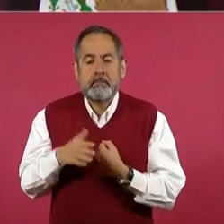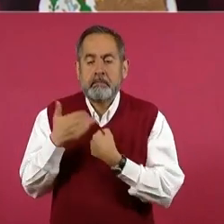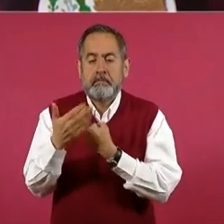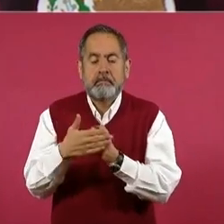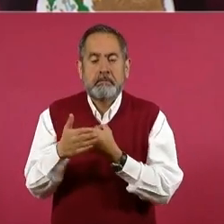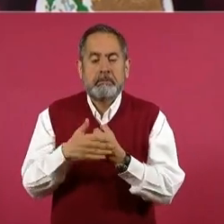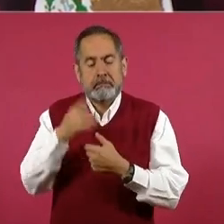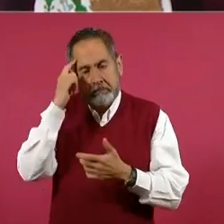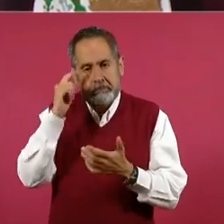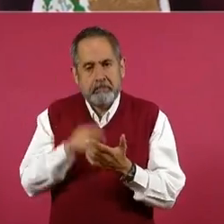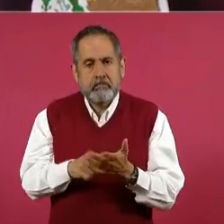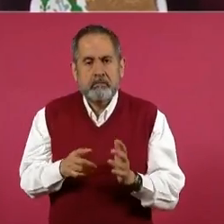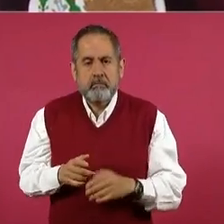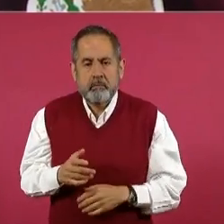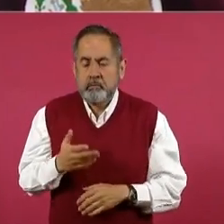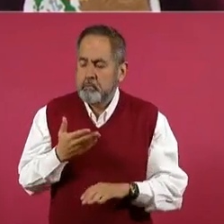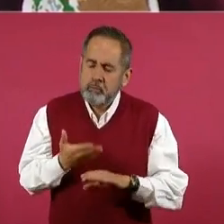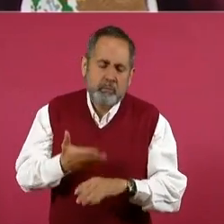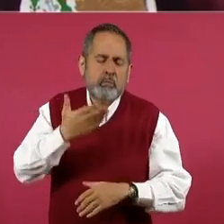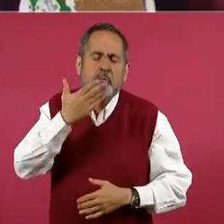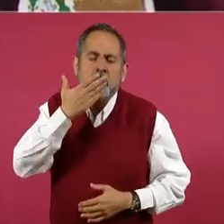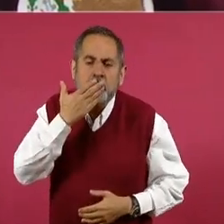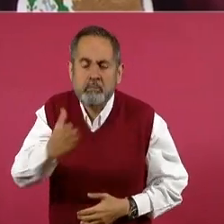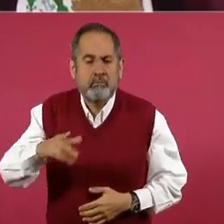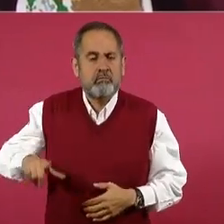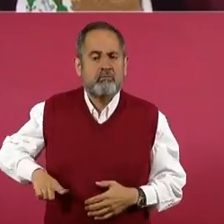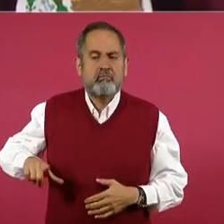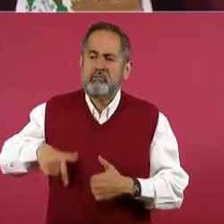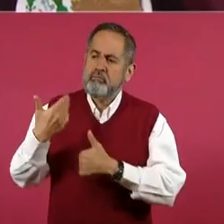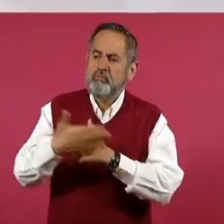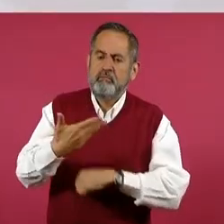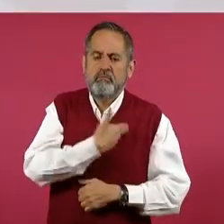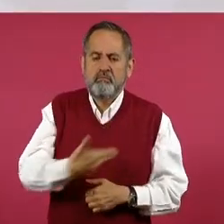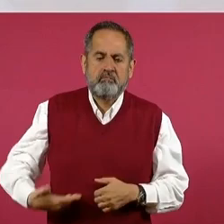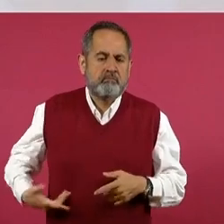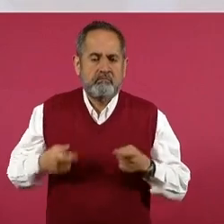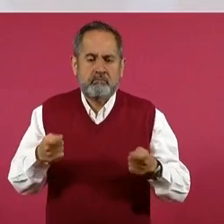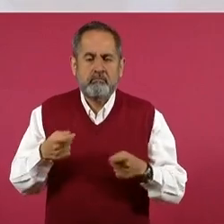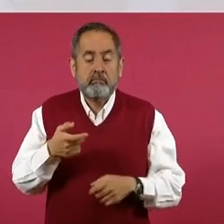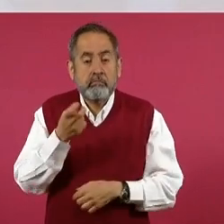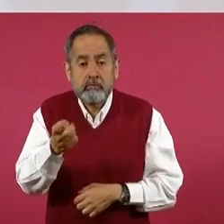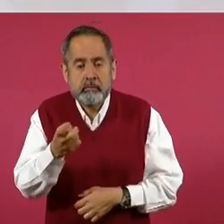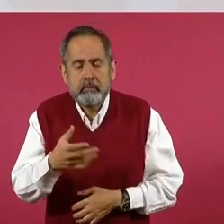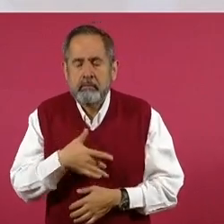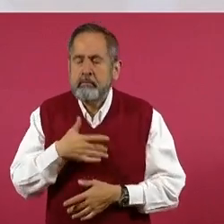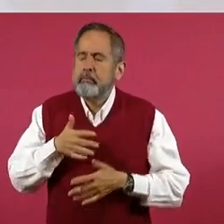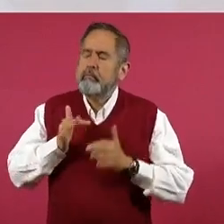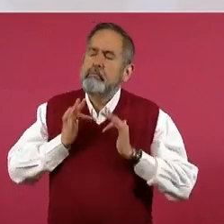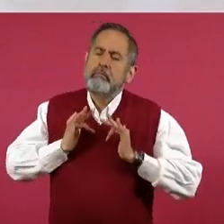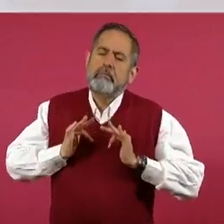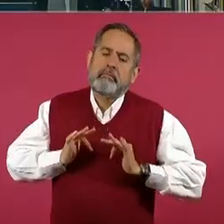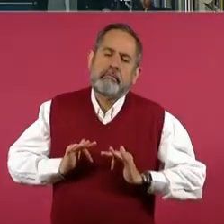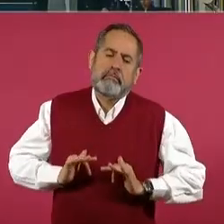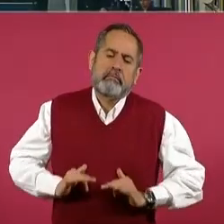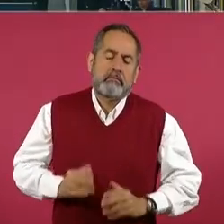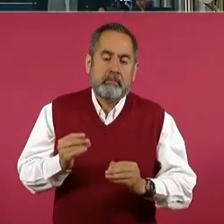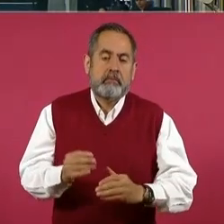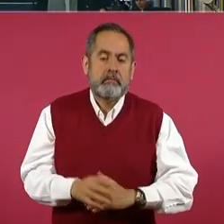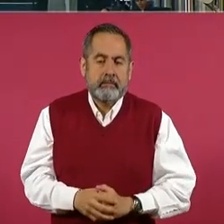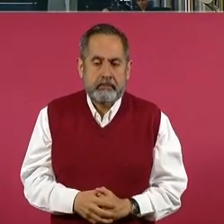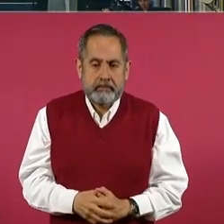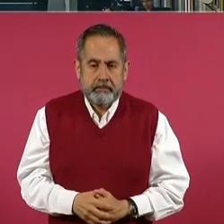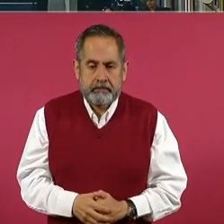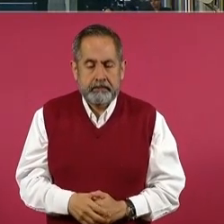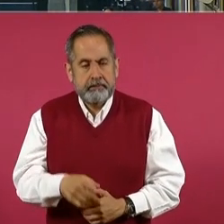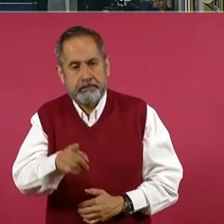tener muy buen gobierno. Y eso me tranquiliza bastante. Y